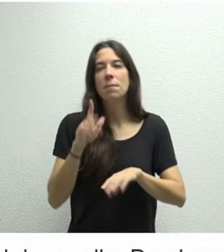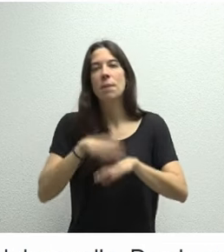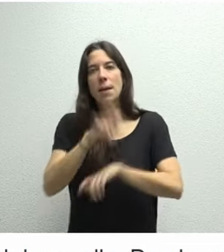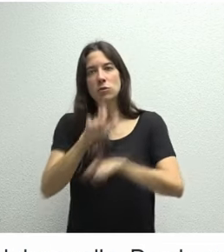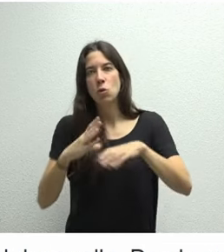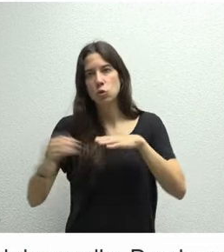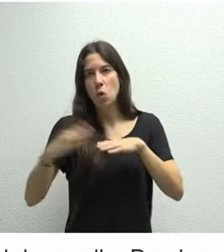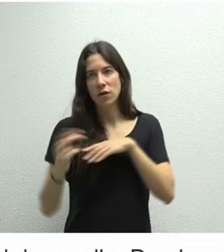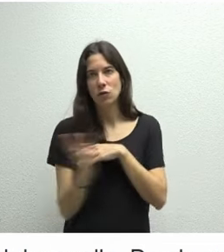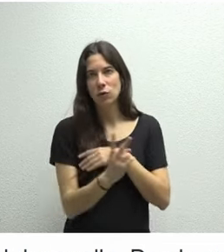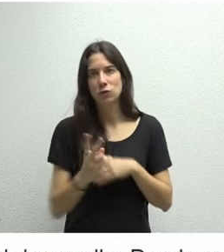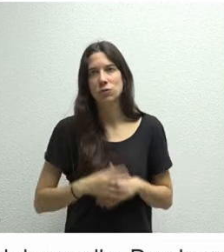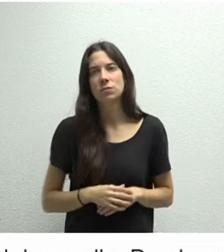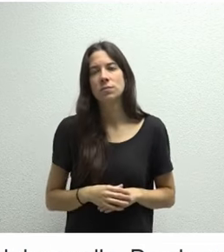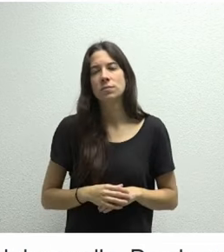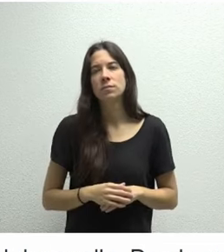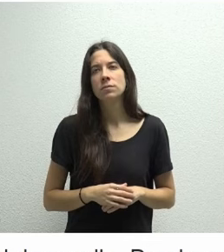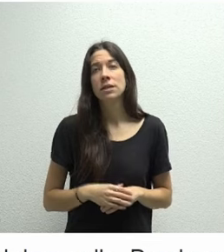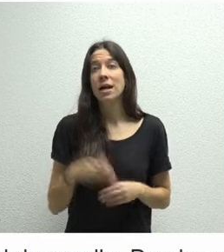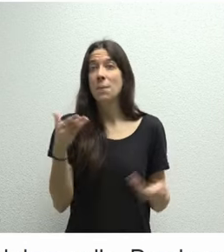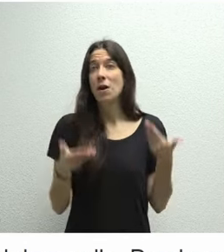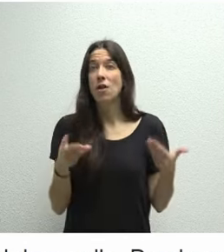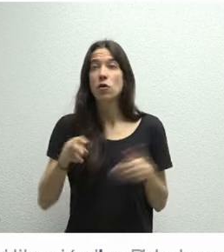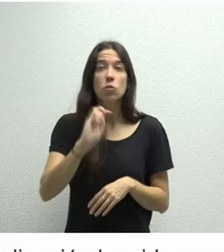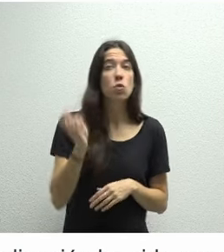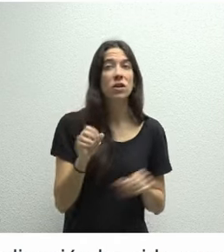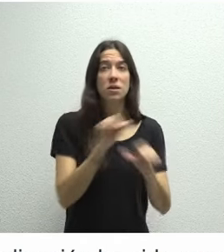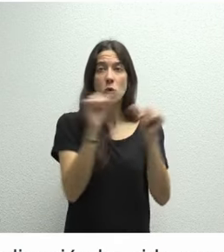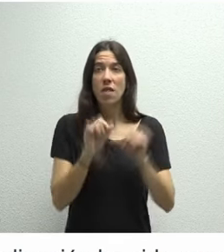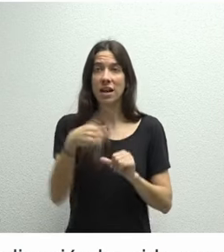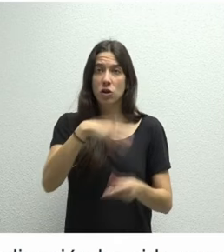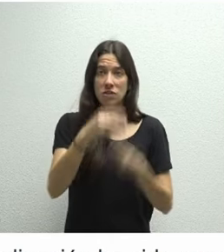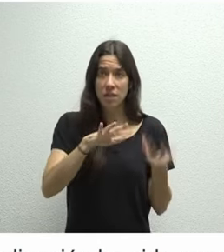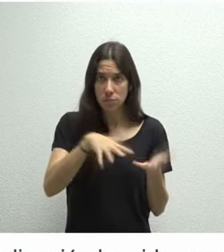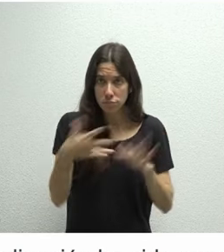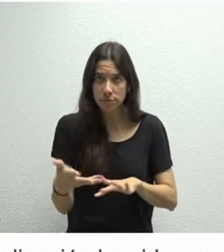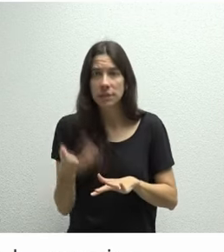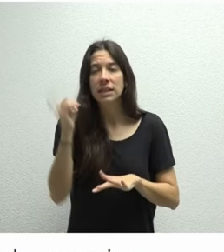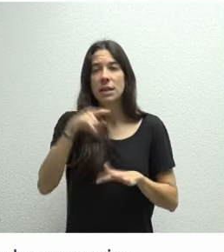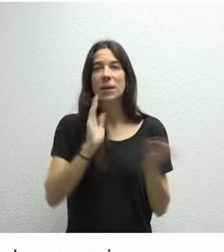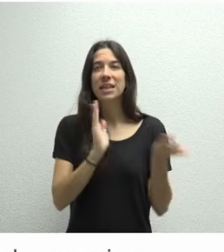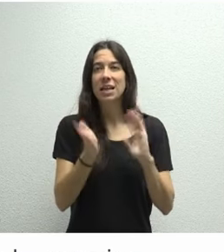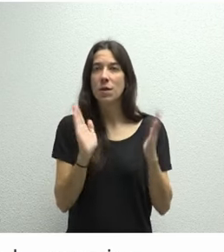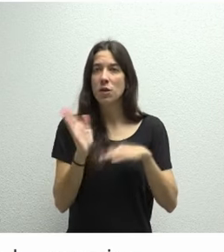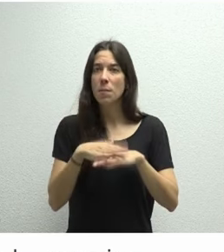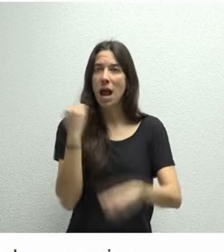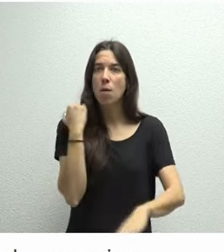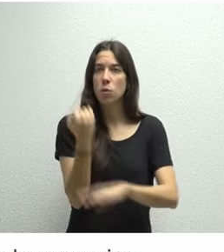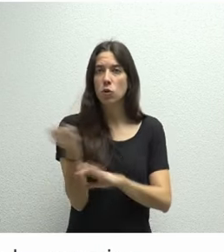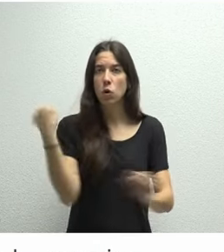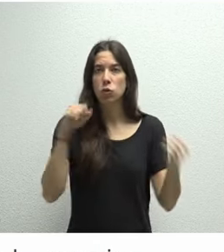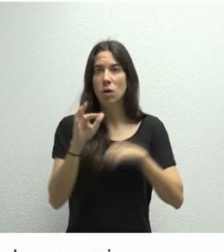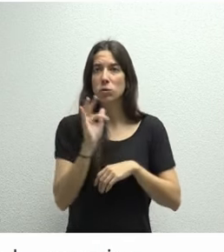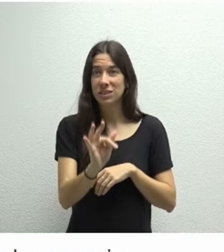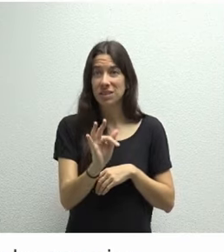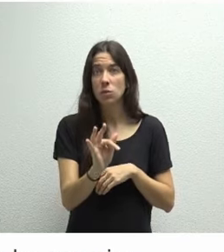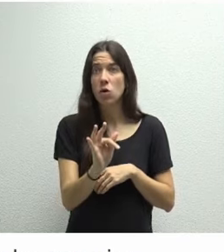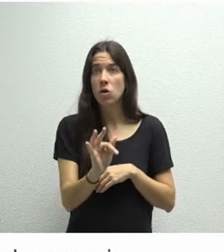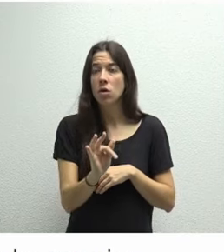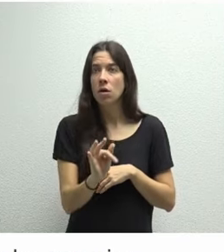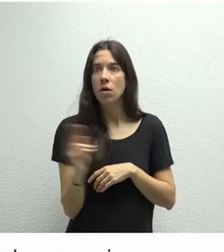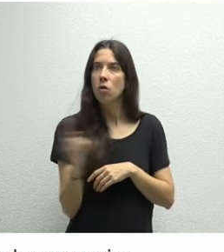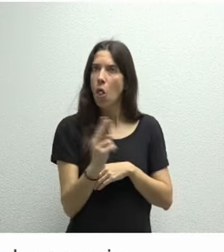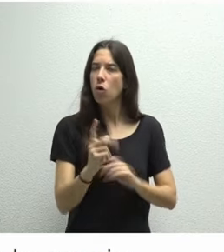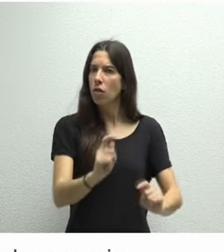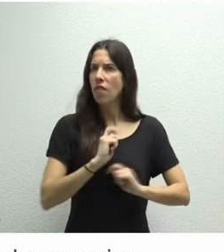usuarios la valoración multimodal que llevan a cabo y la intervención en un apoyo conductual positivo no ha traído más